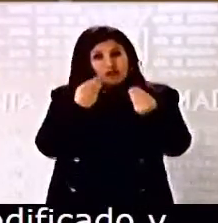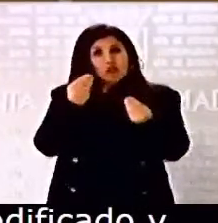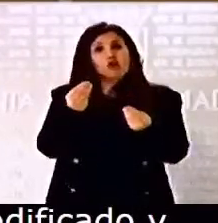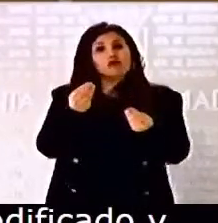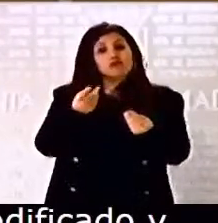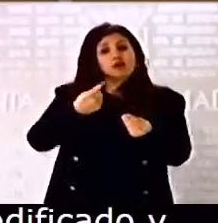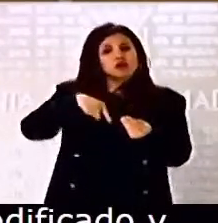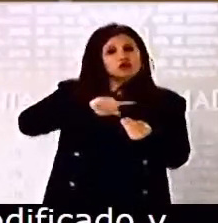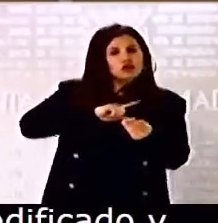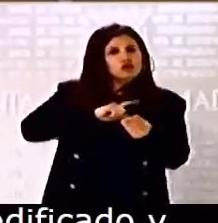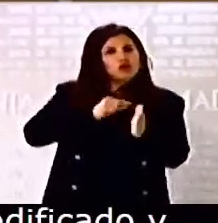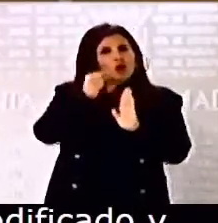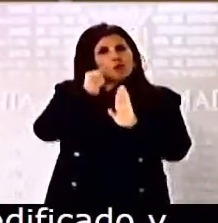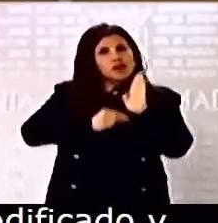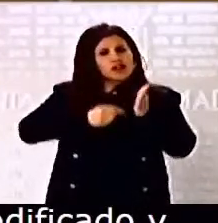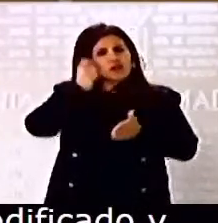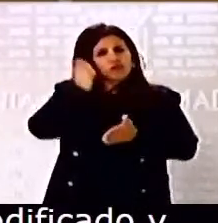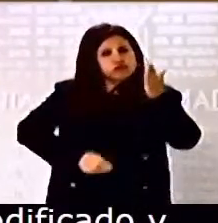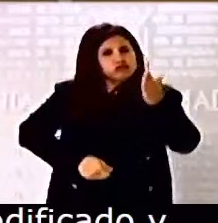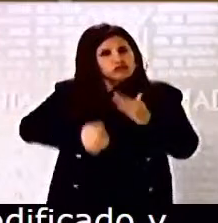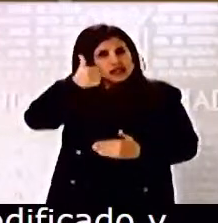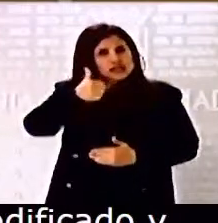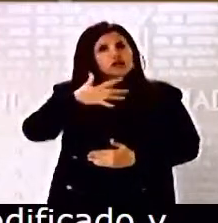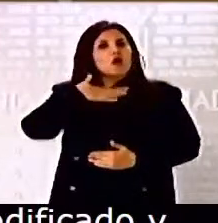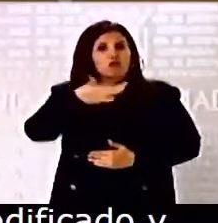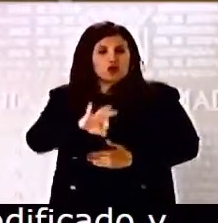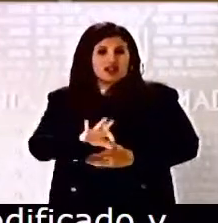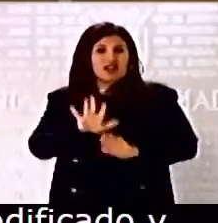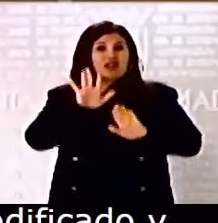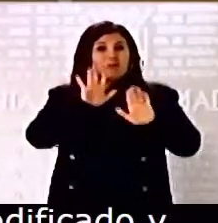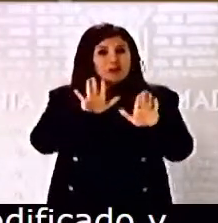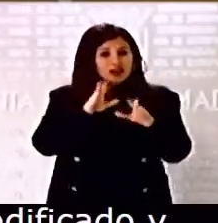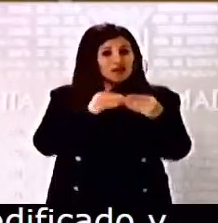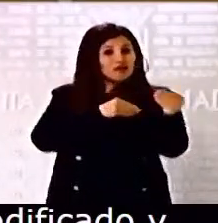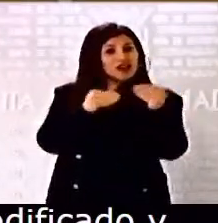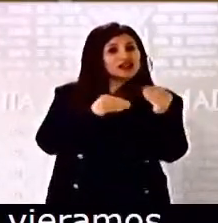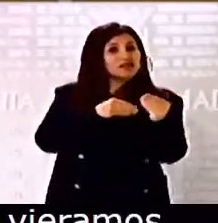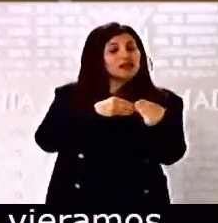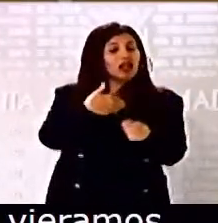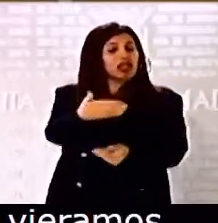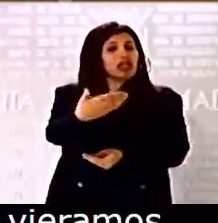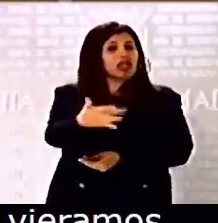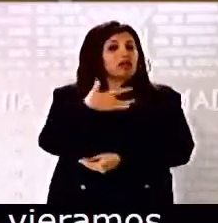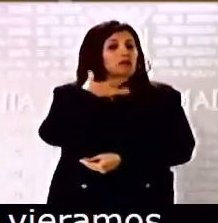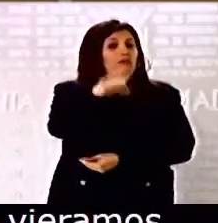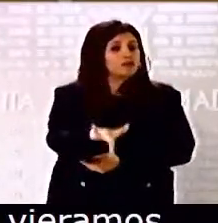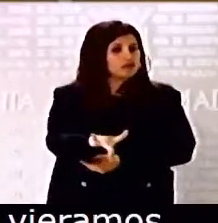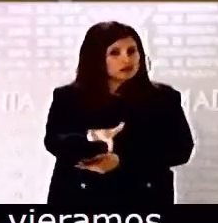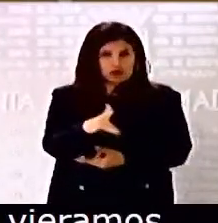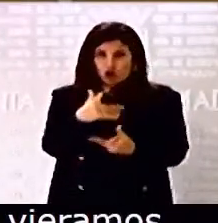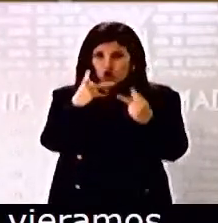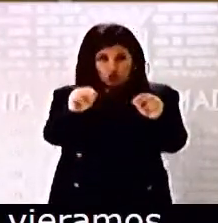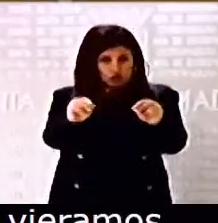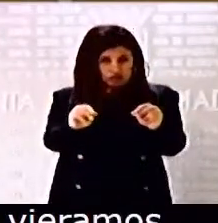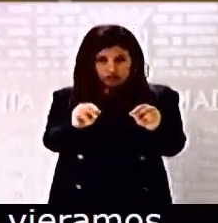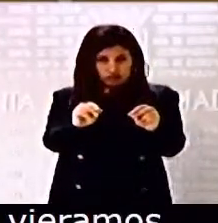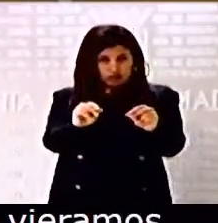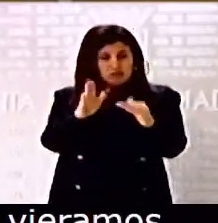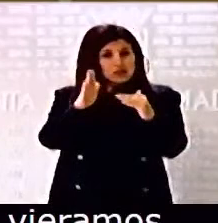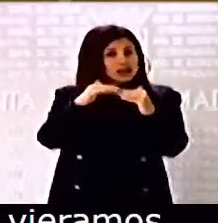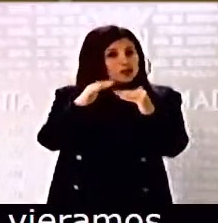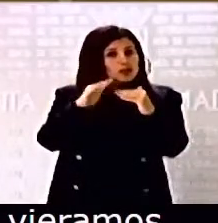podríamos endurecer, pero en ningún caso flexibilizar hasta que no pase la Semana Santa.